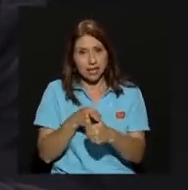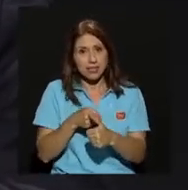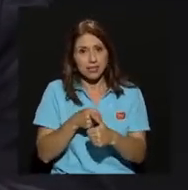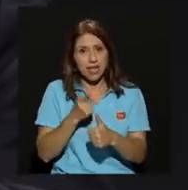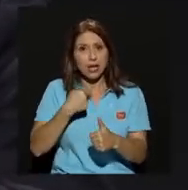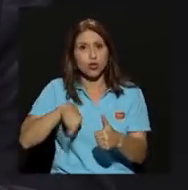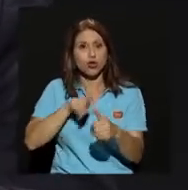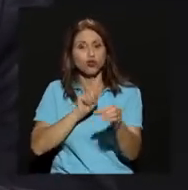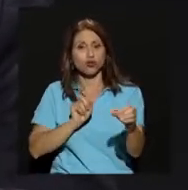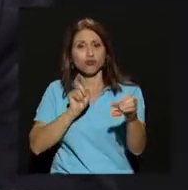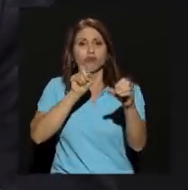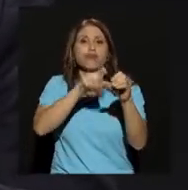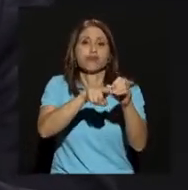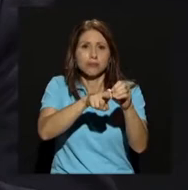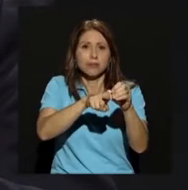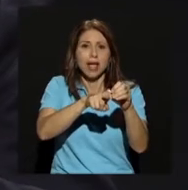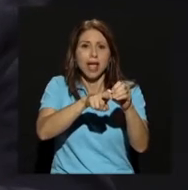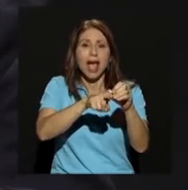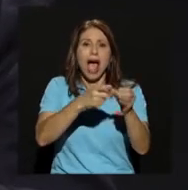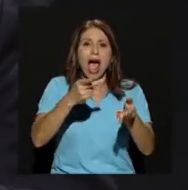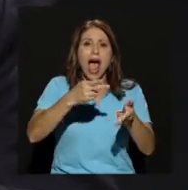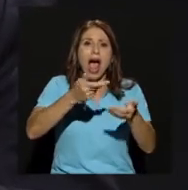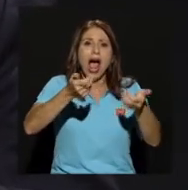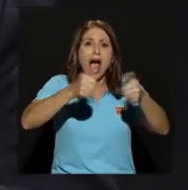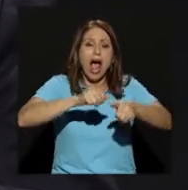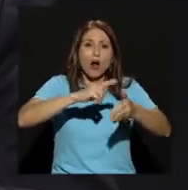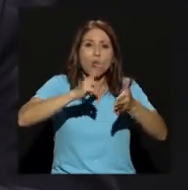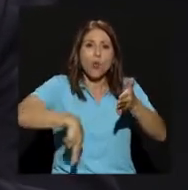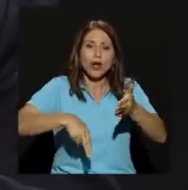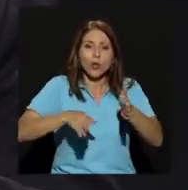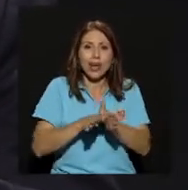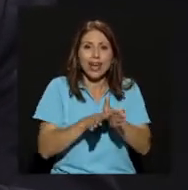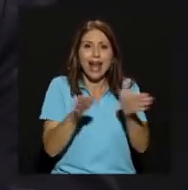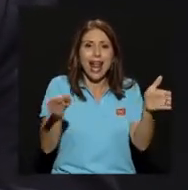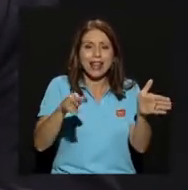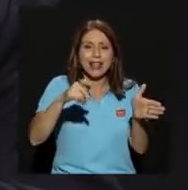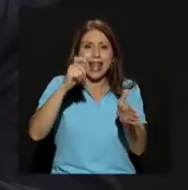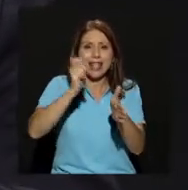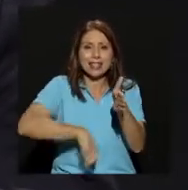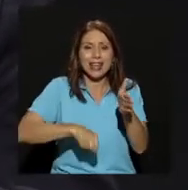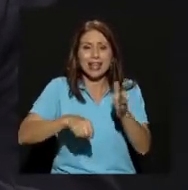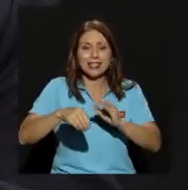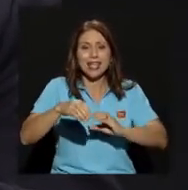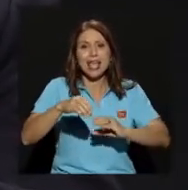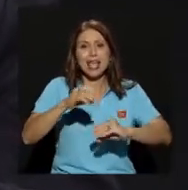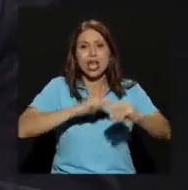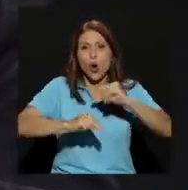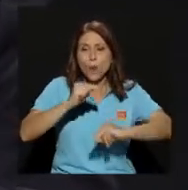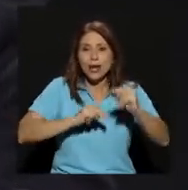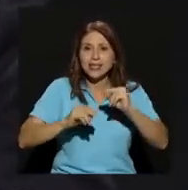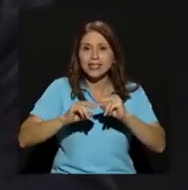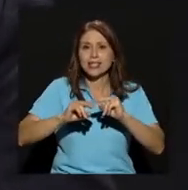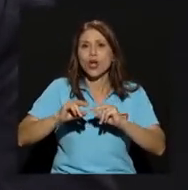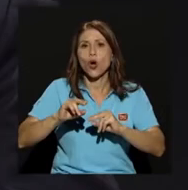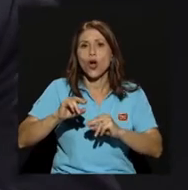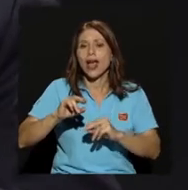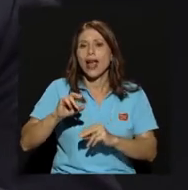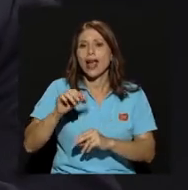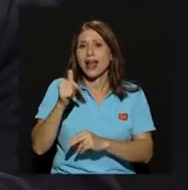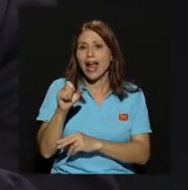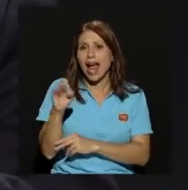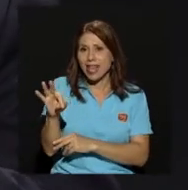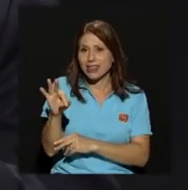adherimos al acuerdo general de aranceles y comercio gatt muy importante absorben 1990